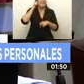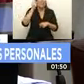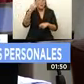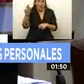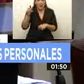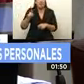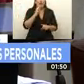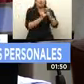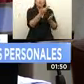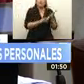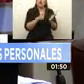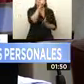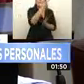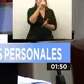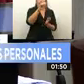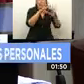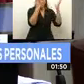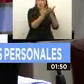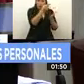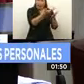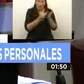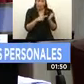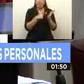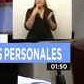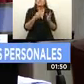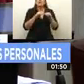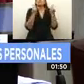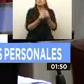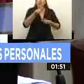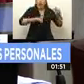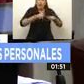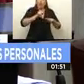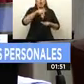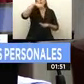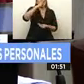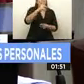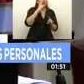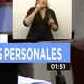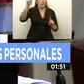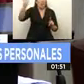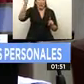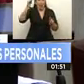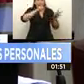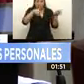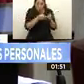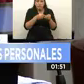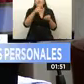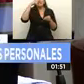Banco Mundial resultado fiscal como porcentaje del pbi de Brasil